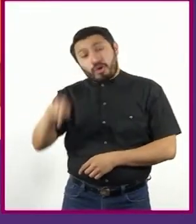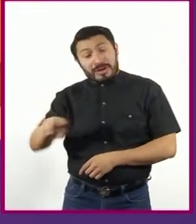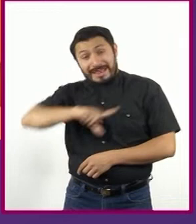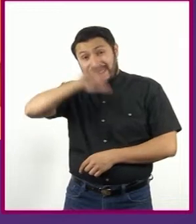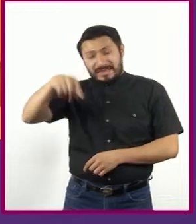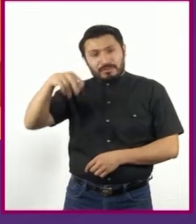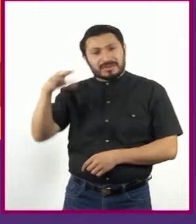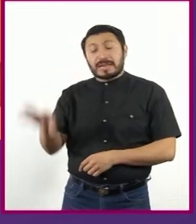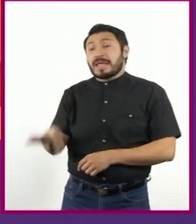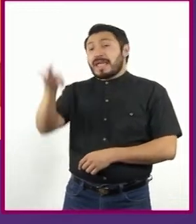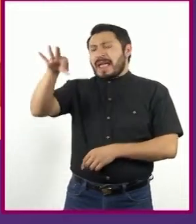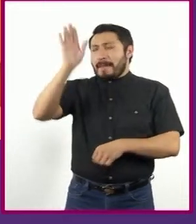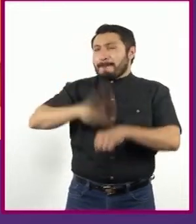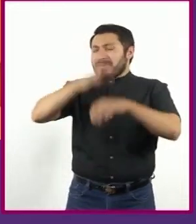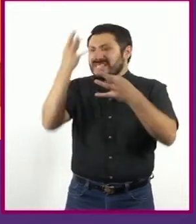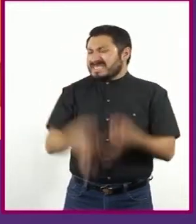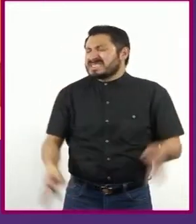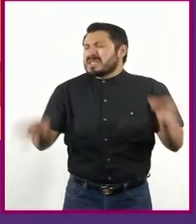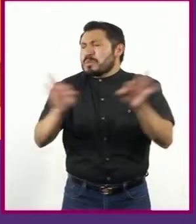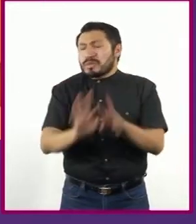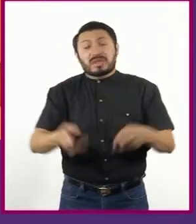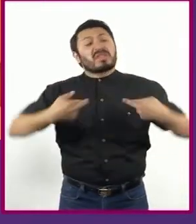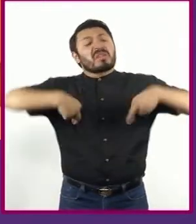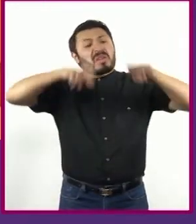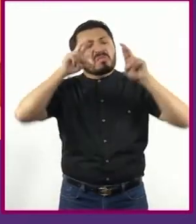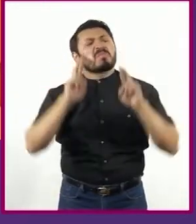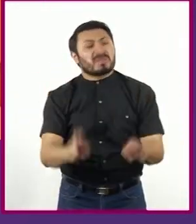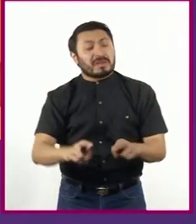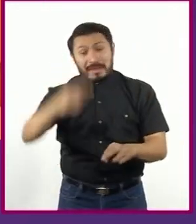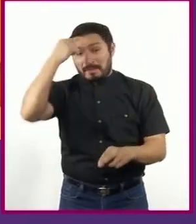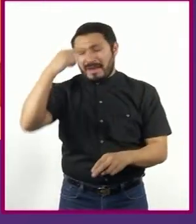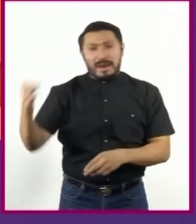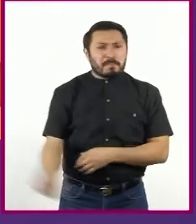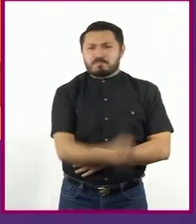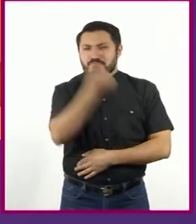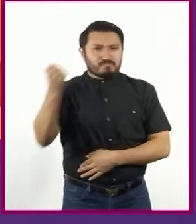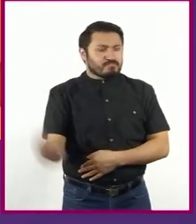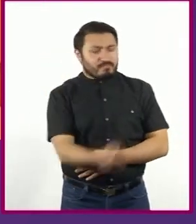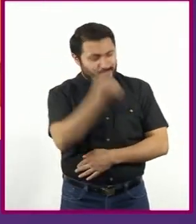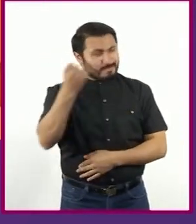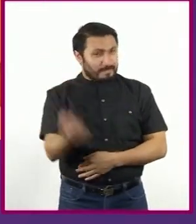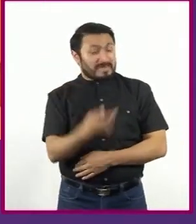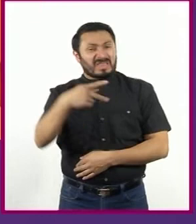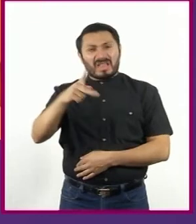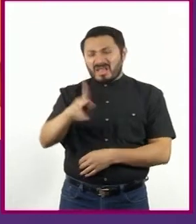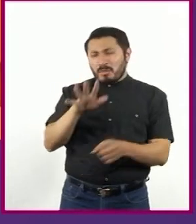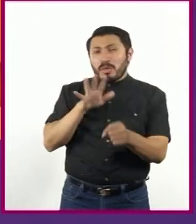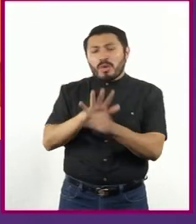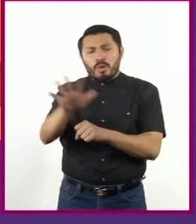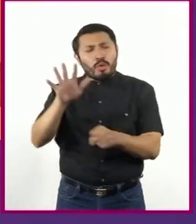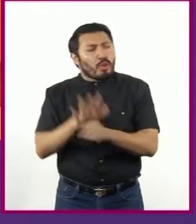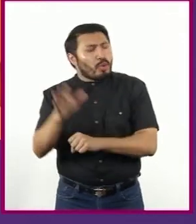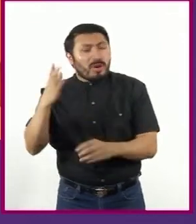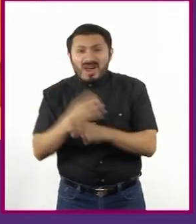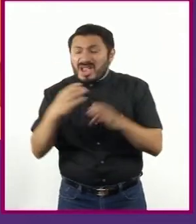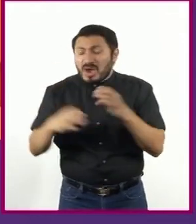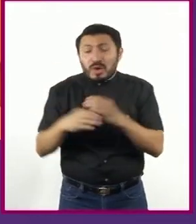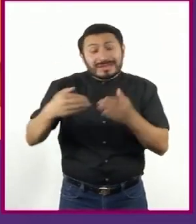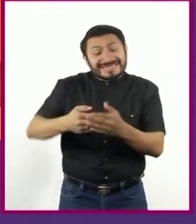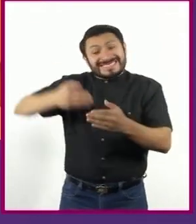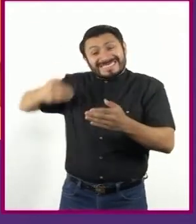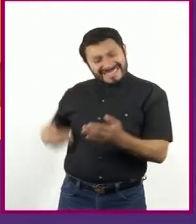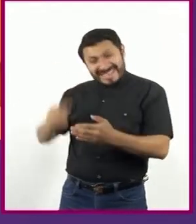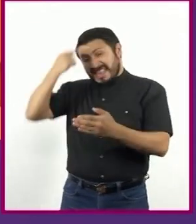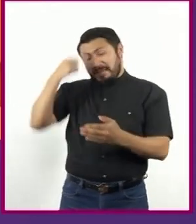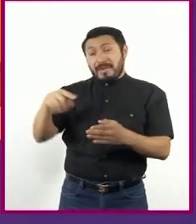vitalicio, es decir, cargo que se conserva toda la vida. Pero, ¿qué acontecimientos anteceden a esta elección